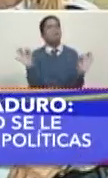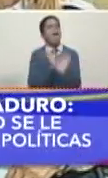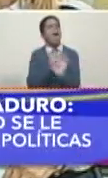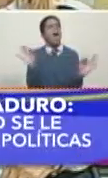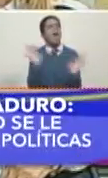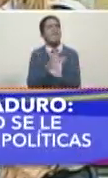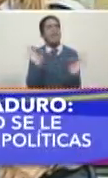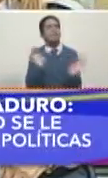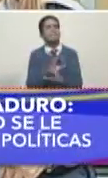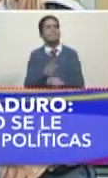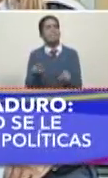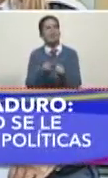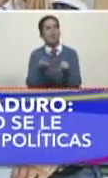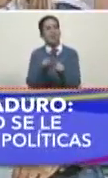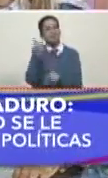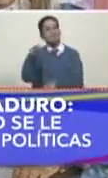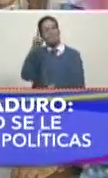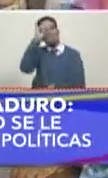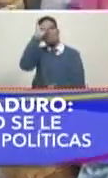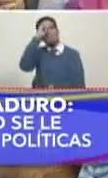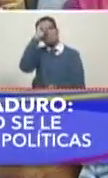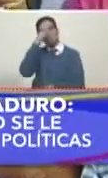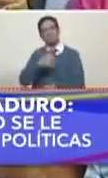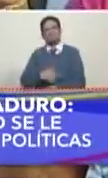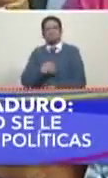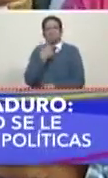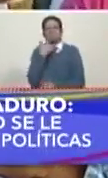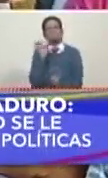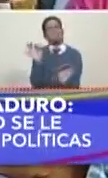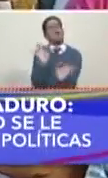Como decía el borracho, no sean nada.